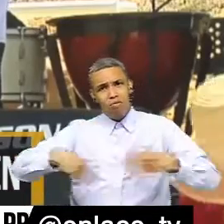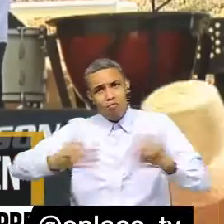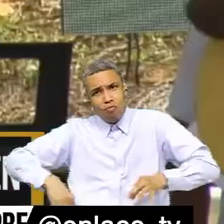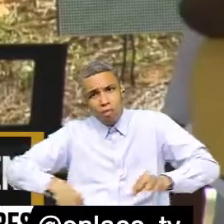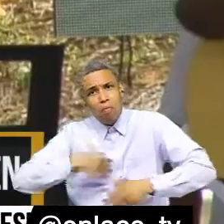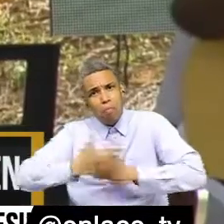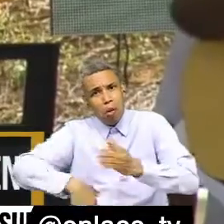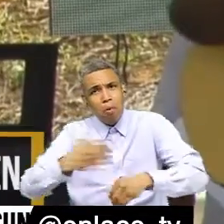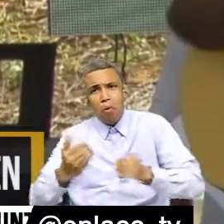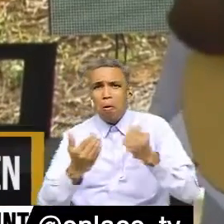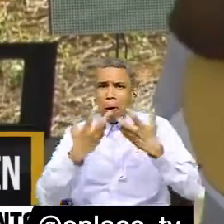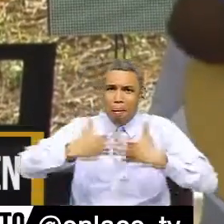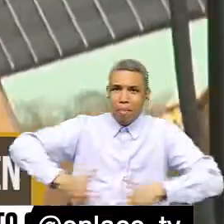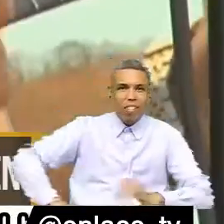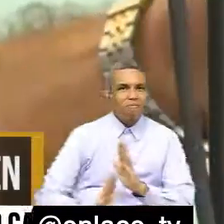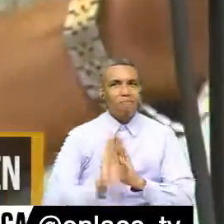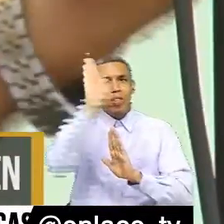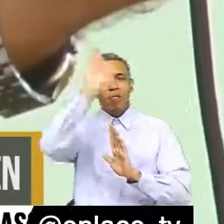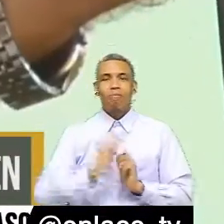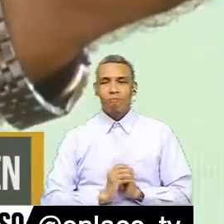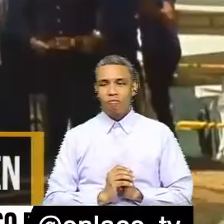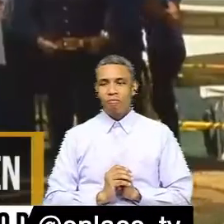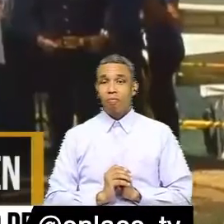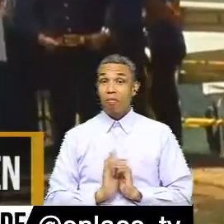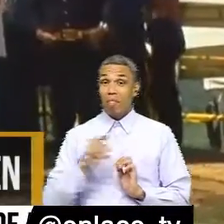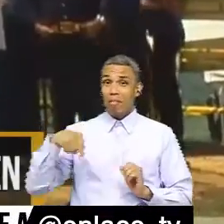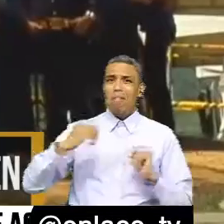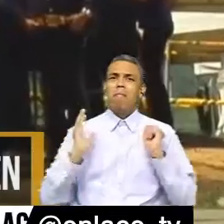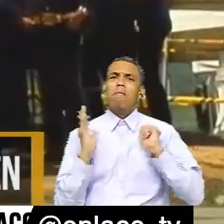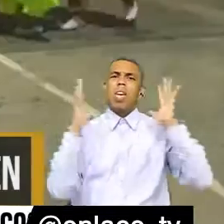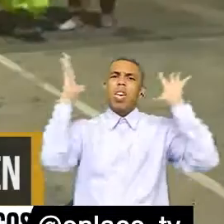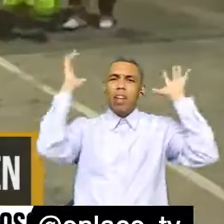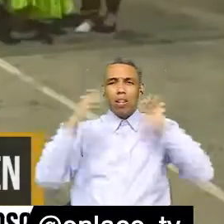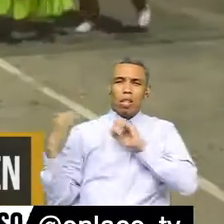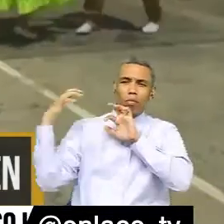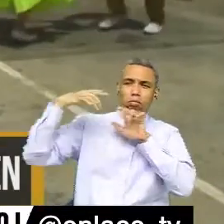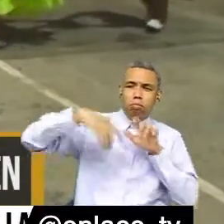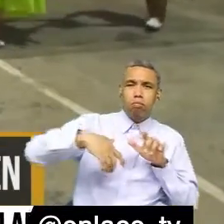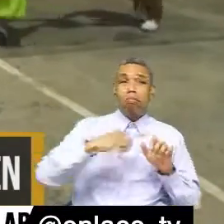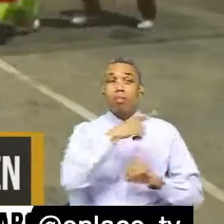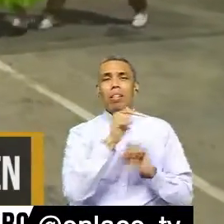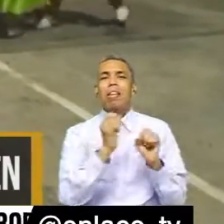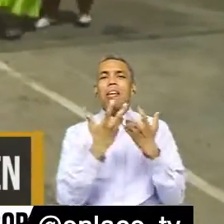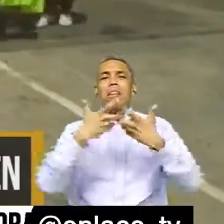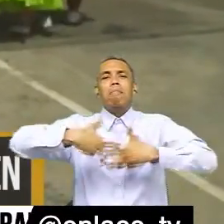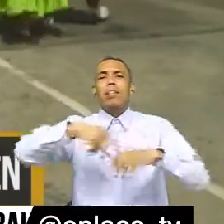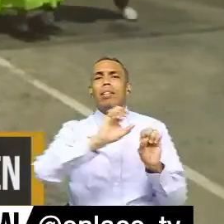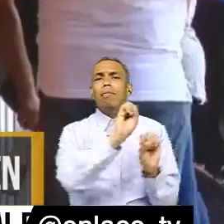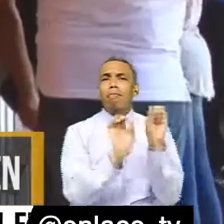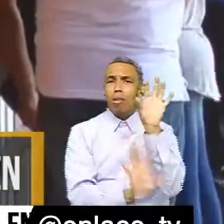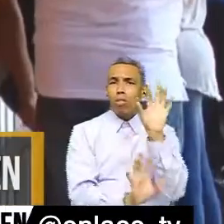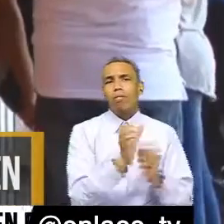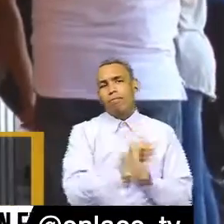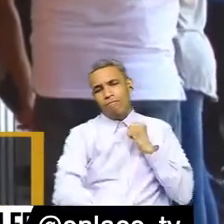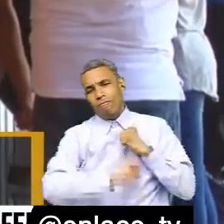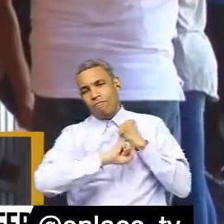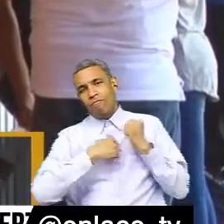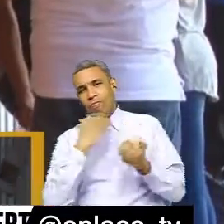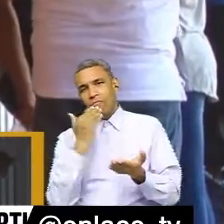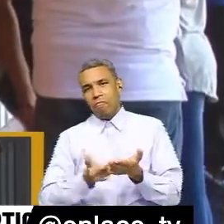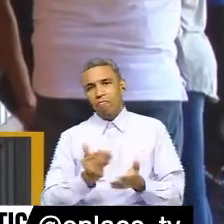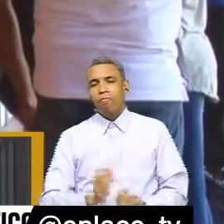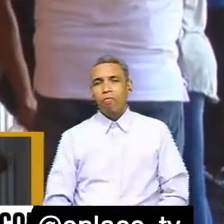y espera ser desarrollado en nuevas versiones gracias al apoyo de isagén e isagén está apoyando la actividad desde el